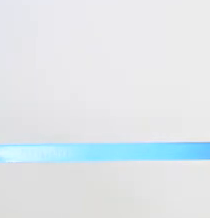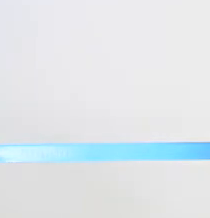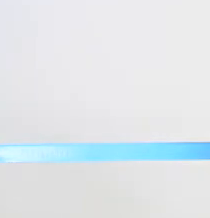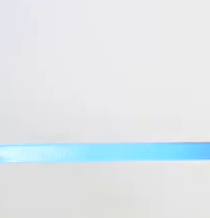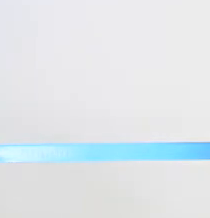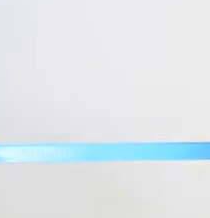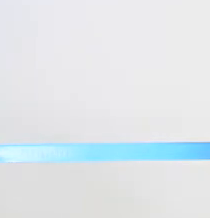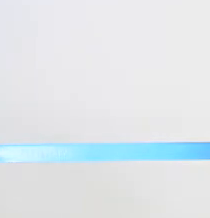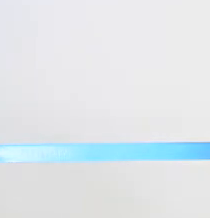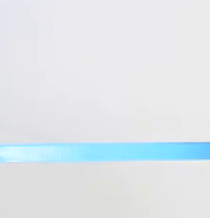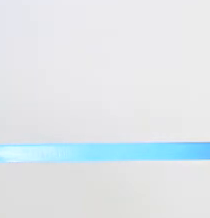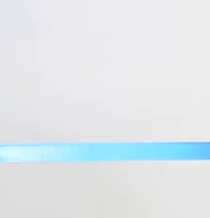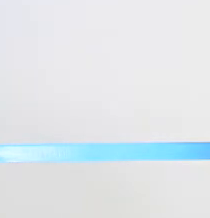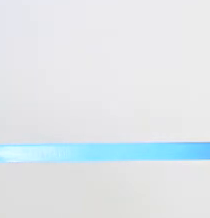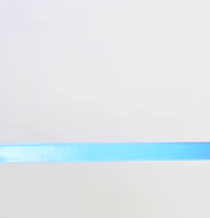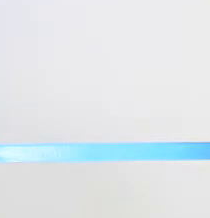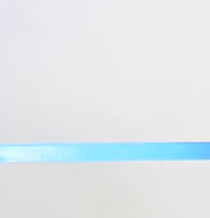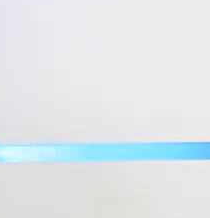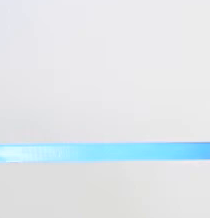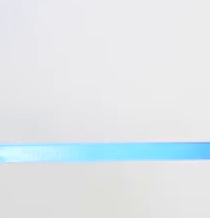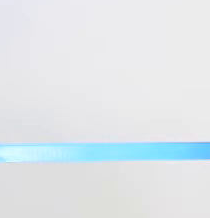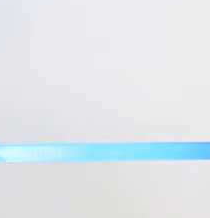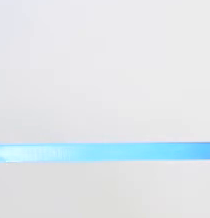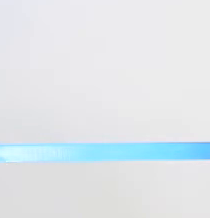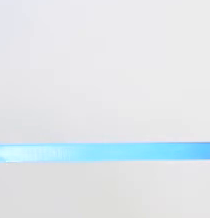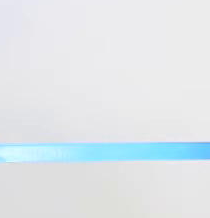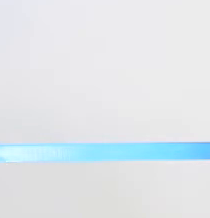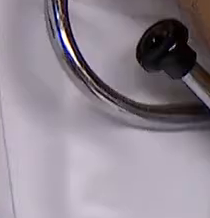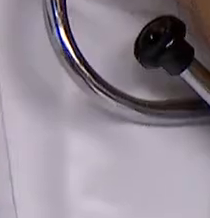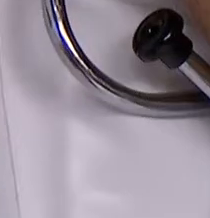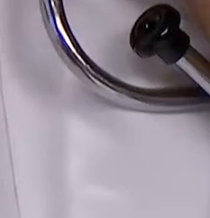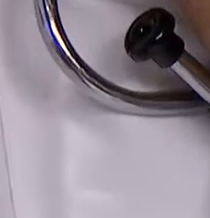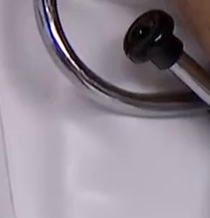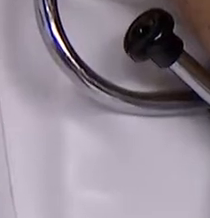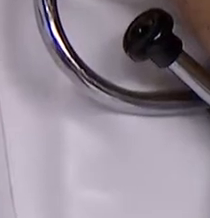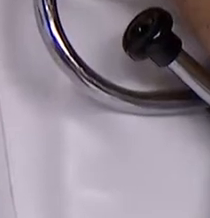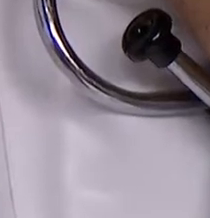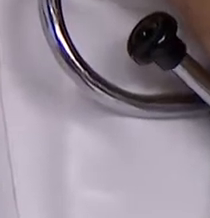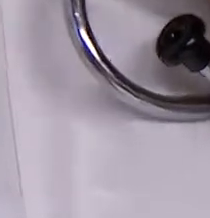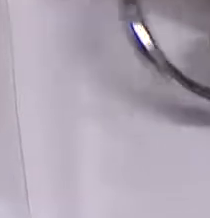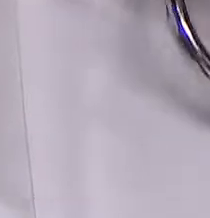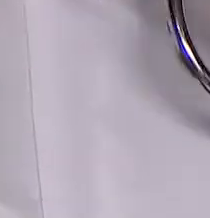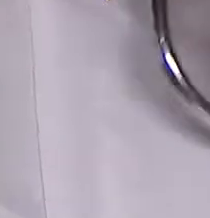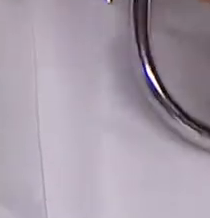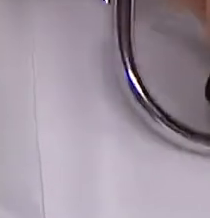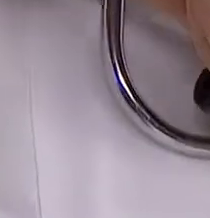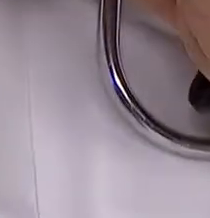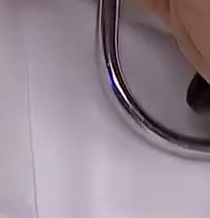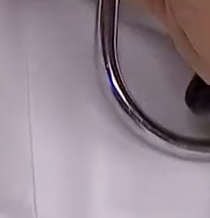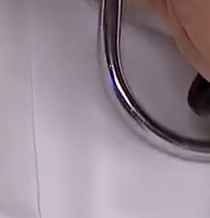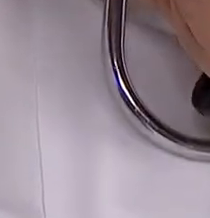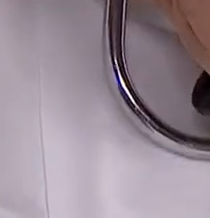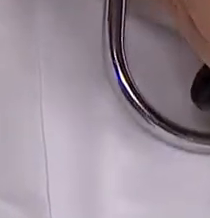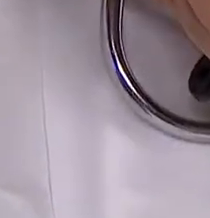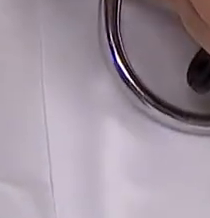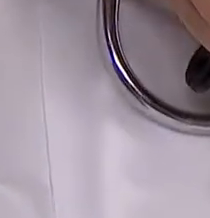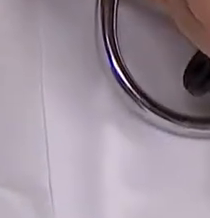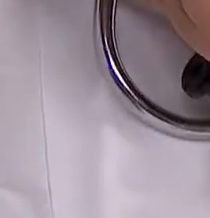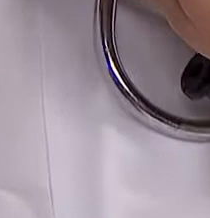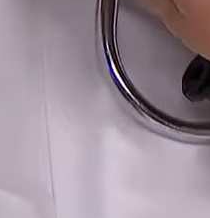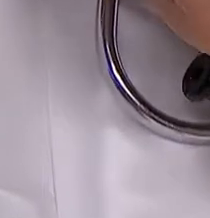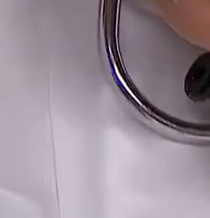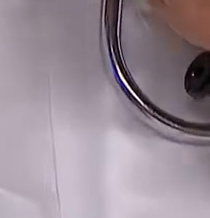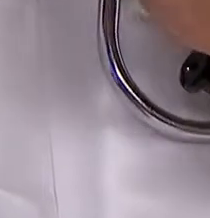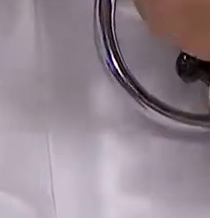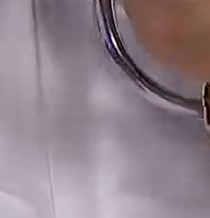Acompañado con audio CD, conferencias que van a ser un aporte para la enfermedad del alma.